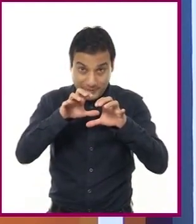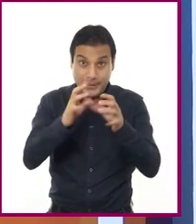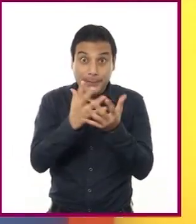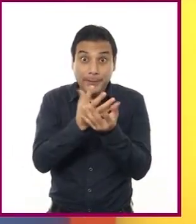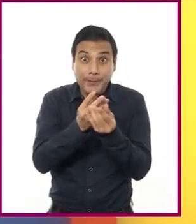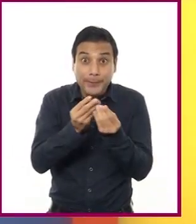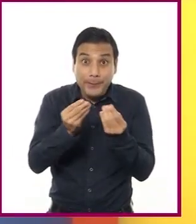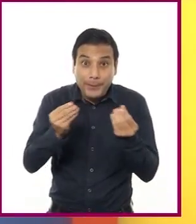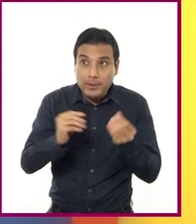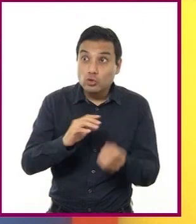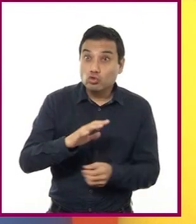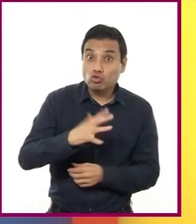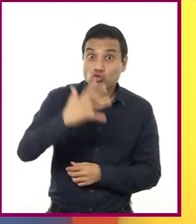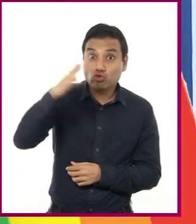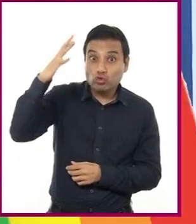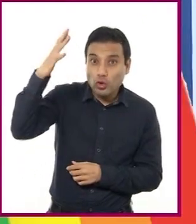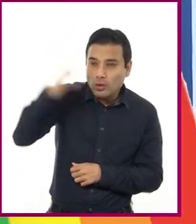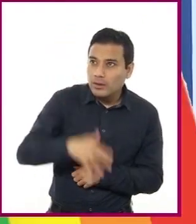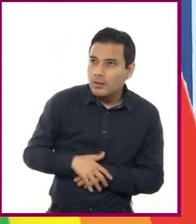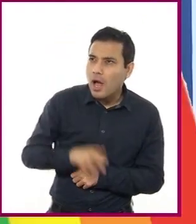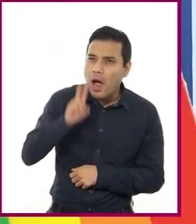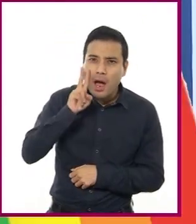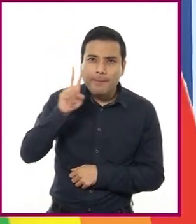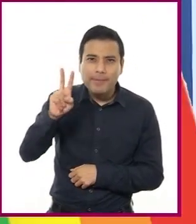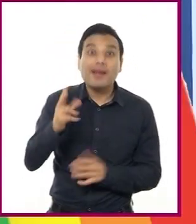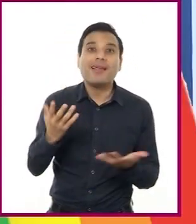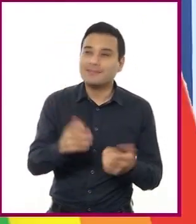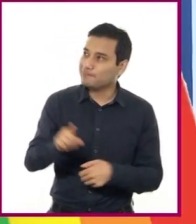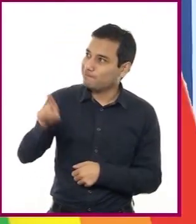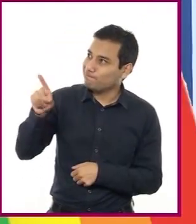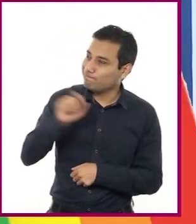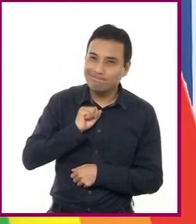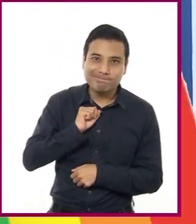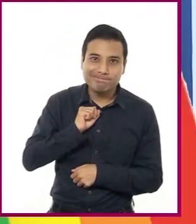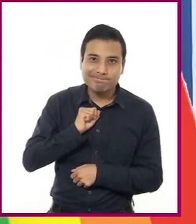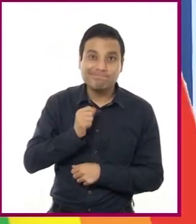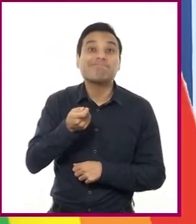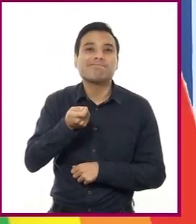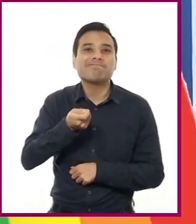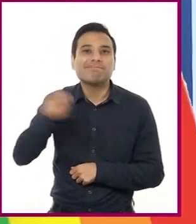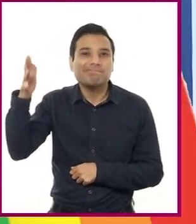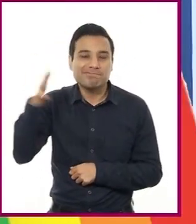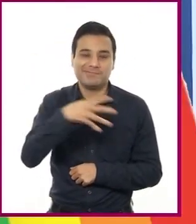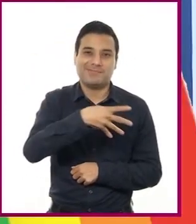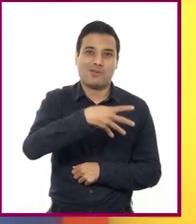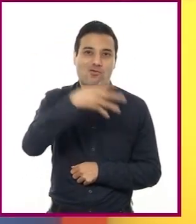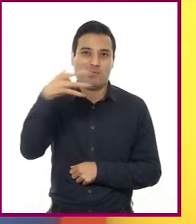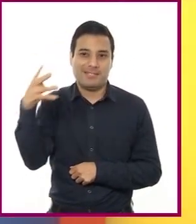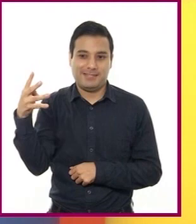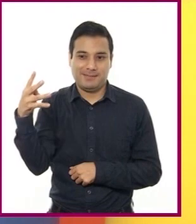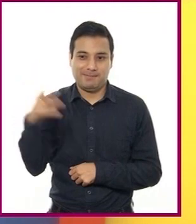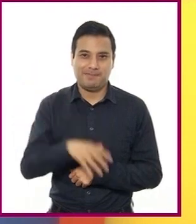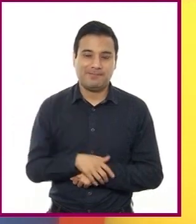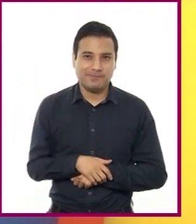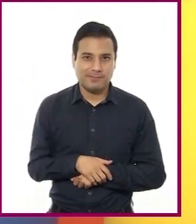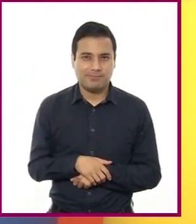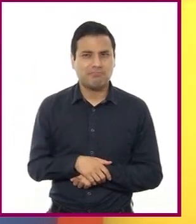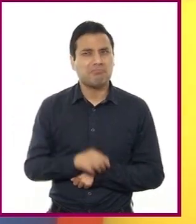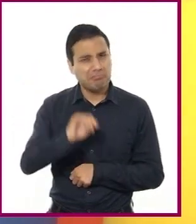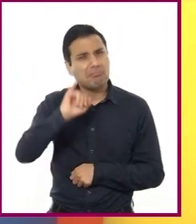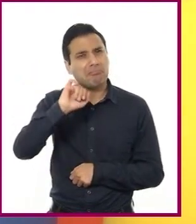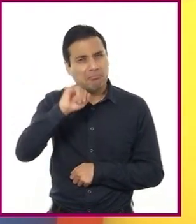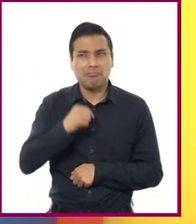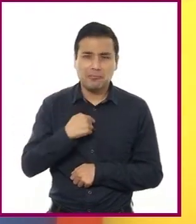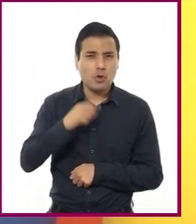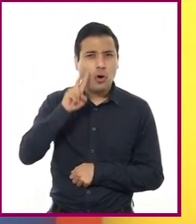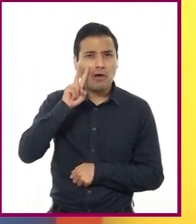un espectacular arco de colores que parece infinito, el cual conocemos como arco iris. Sí, lo he podido ver